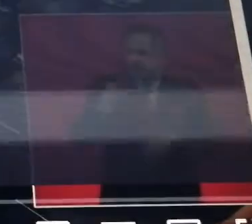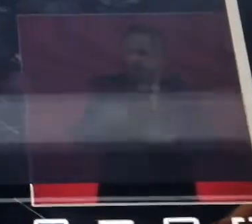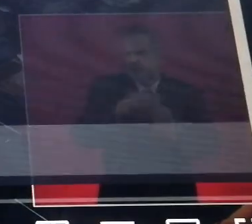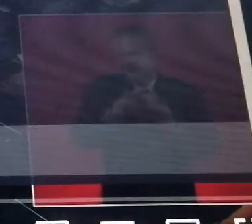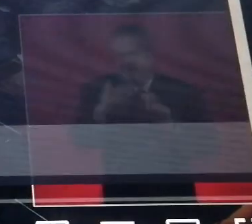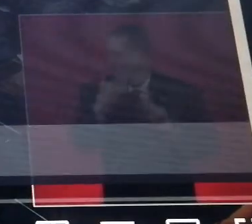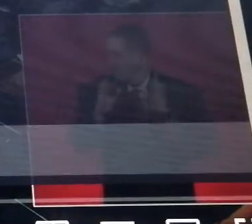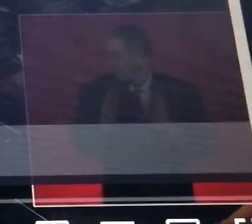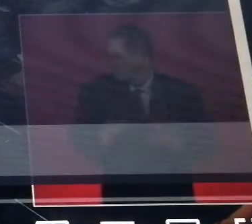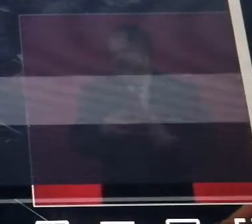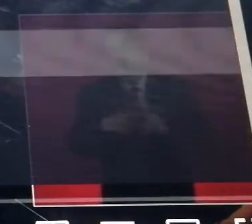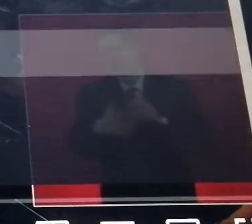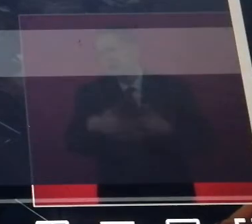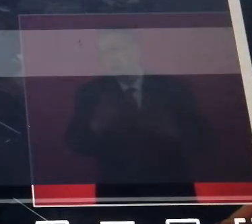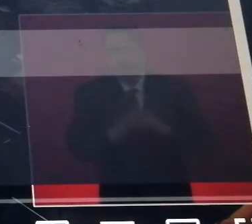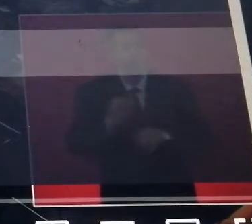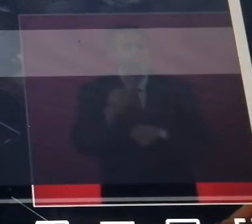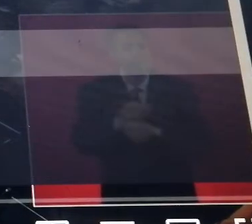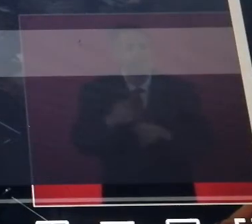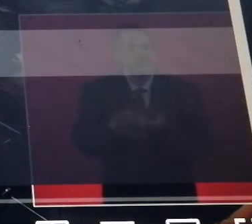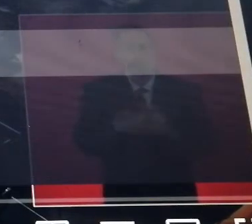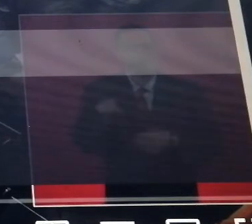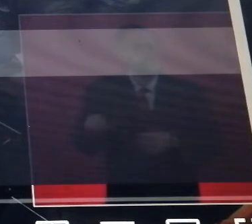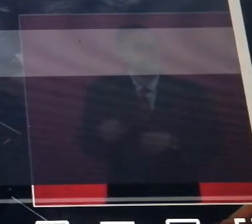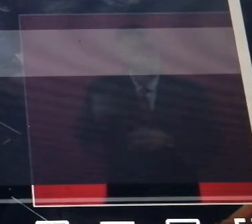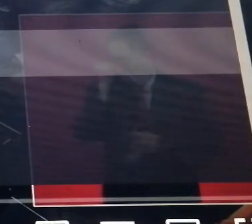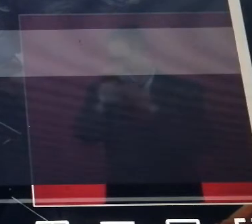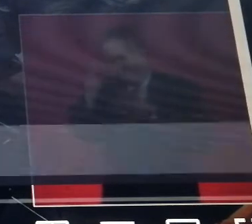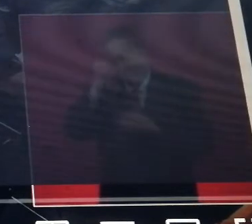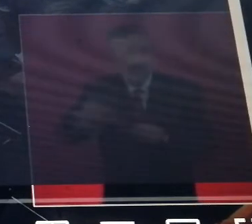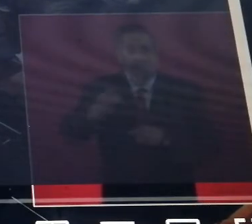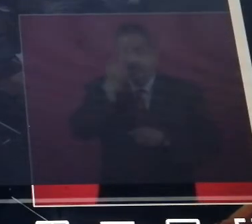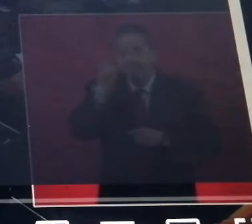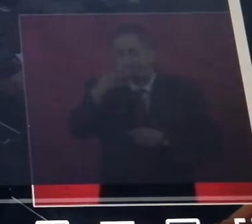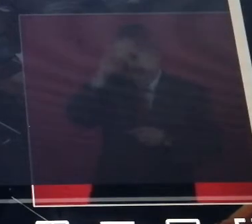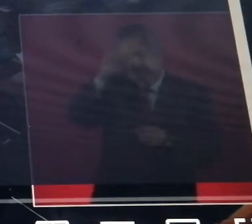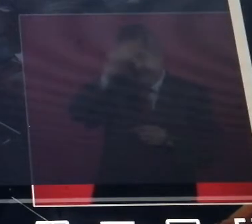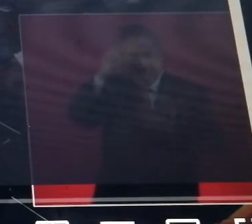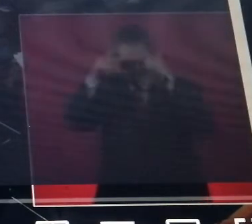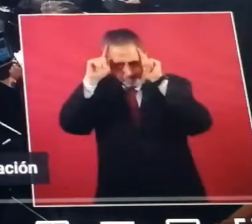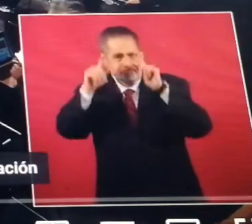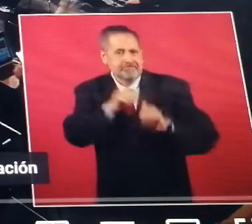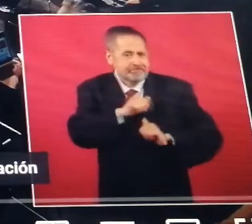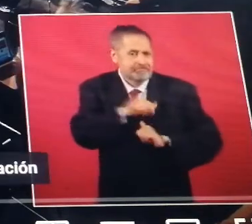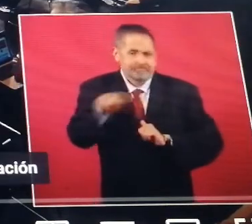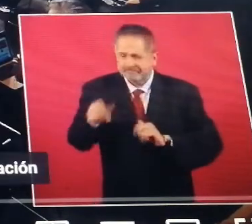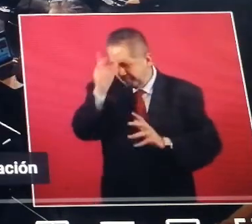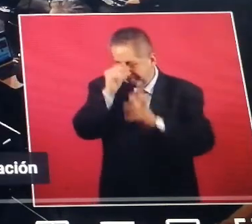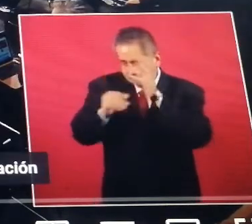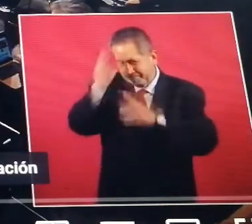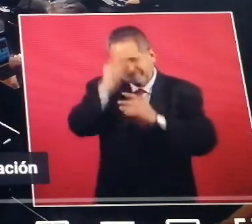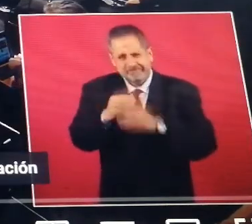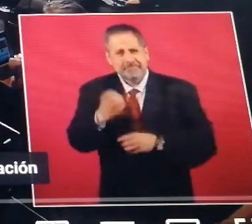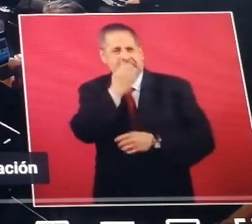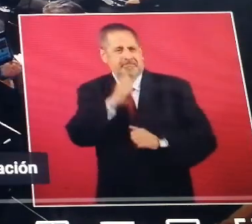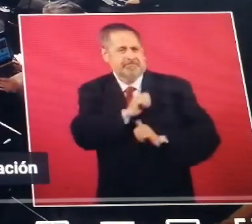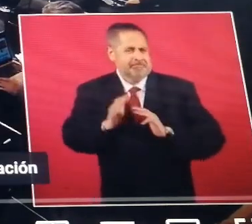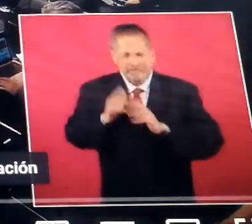Porque todos los elementos nuevos de la Guardia Nacional pasan por las escuelas de Marina, por los colegios